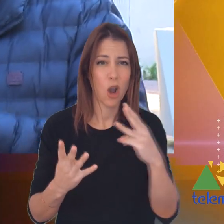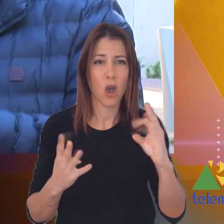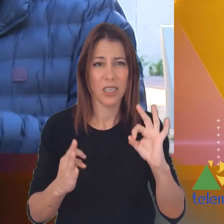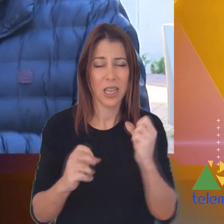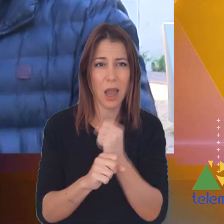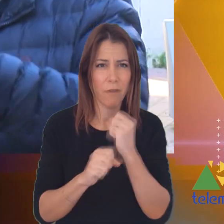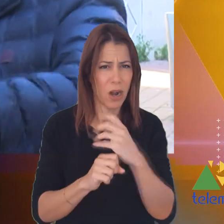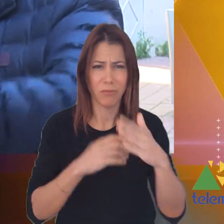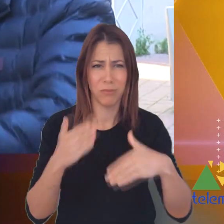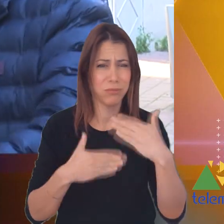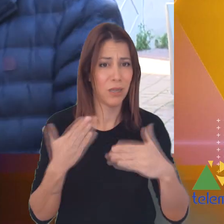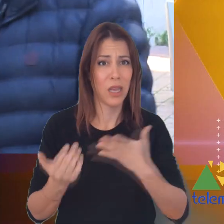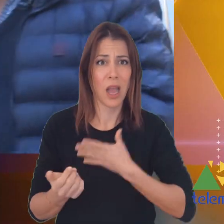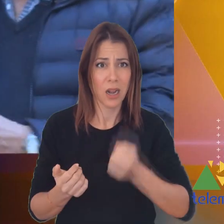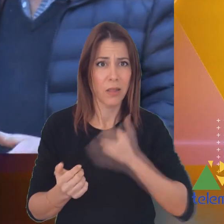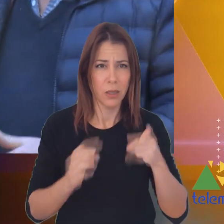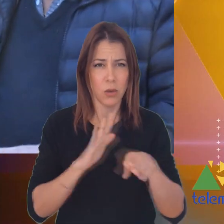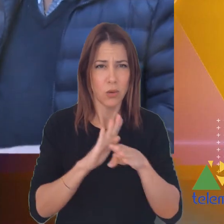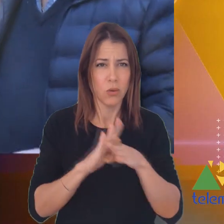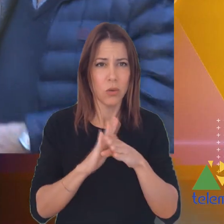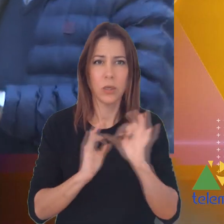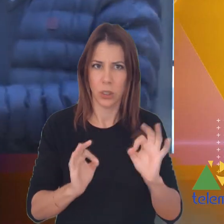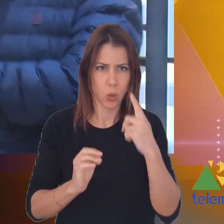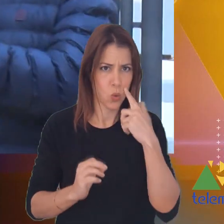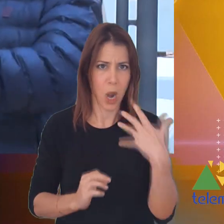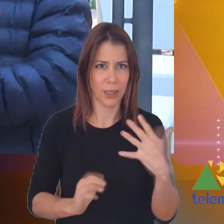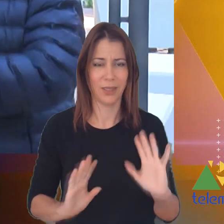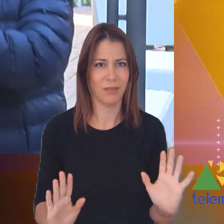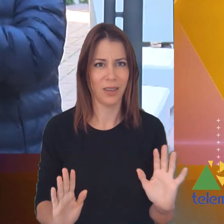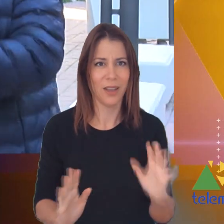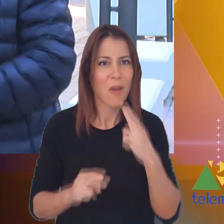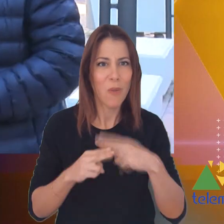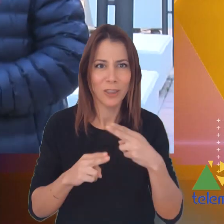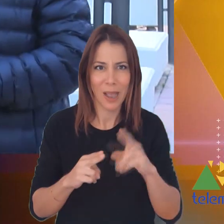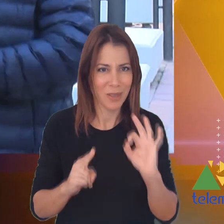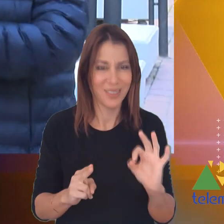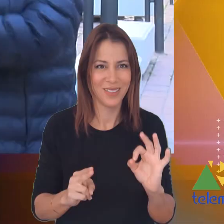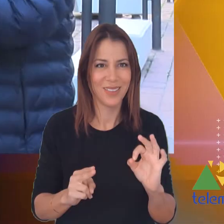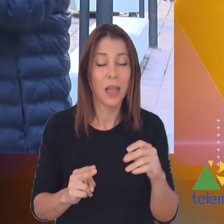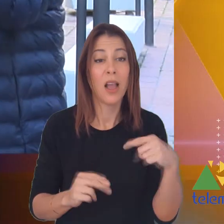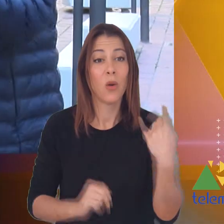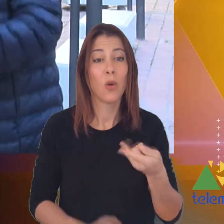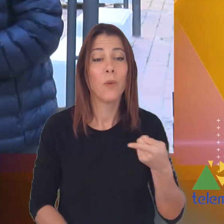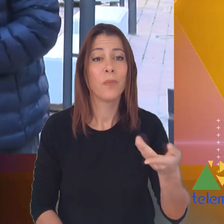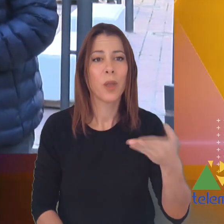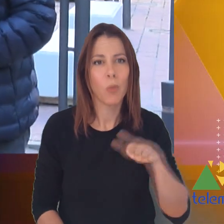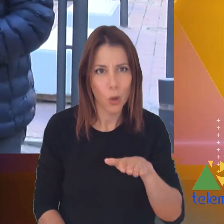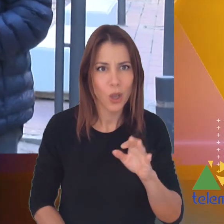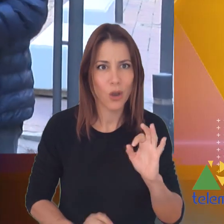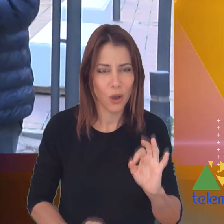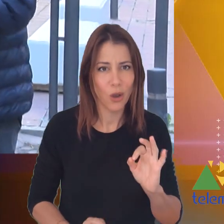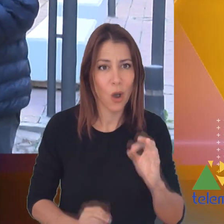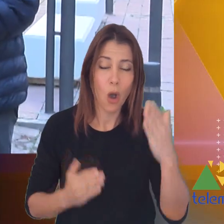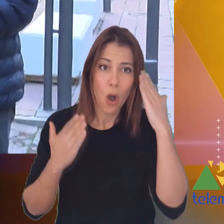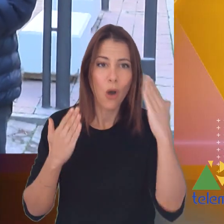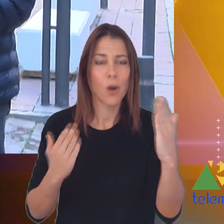y alcalde de Motril después del trienio del 23. Es decir, un artista. Un artista. Estuvo en política, al final murió en el